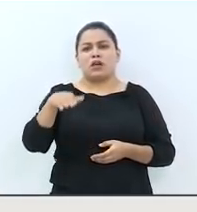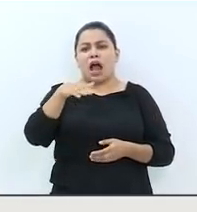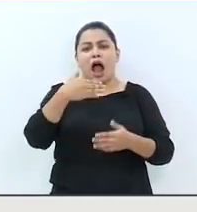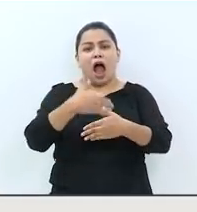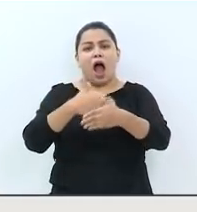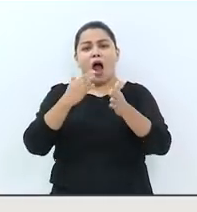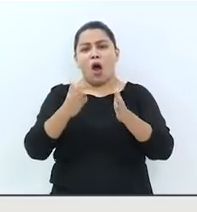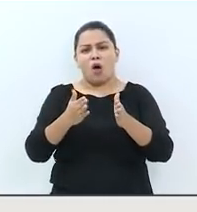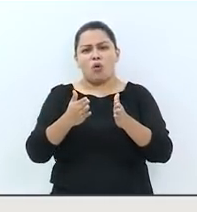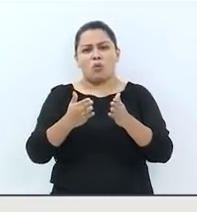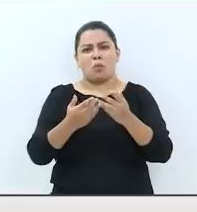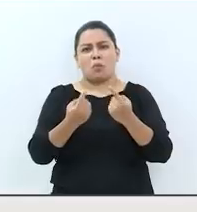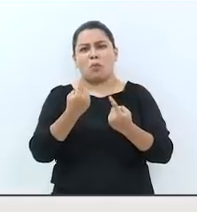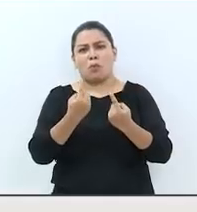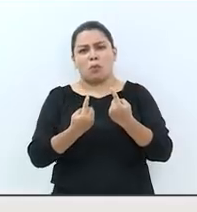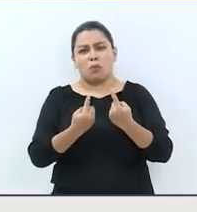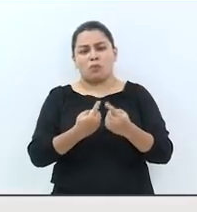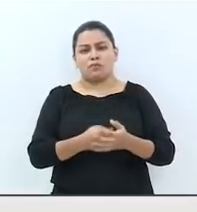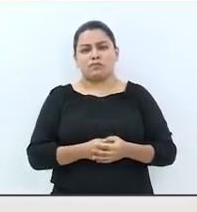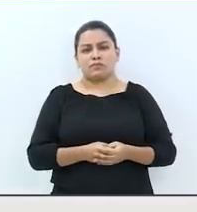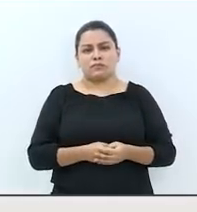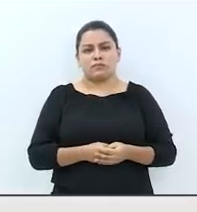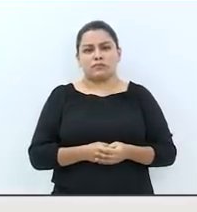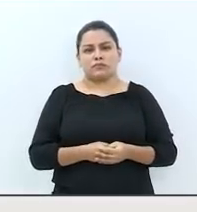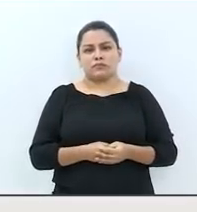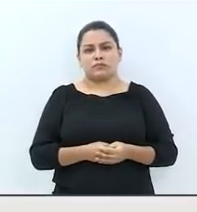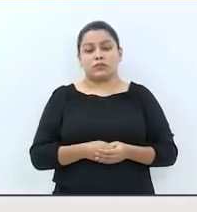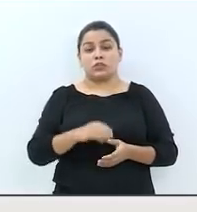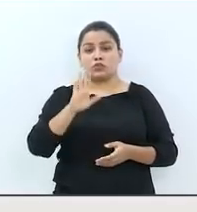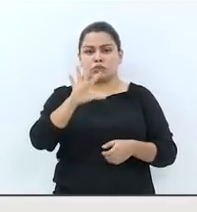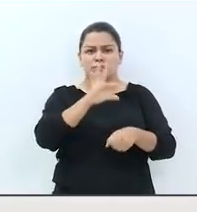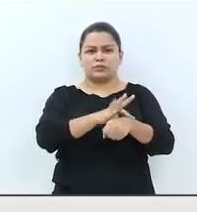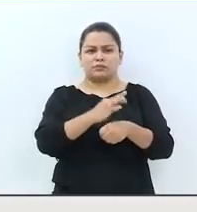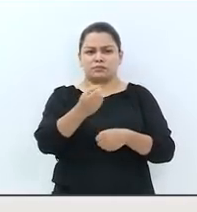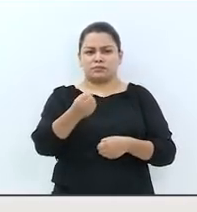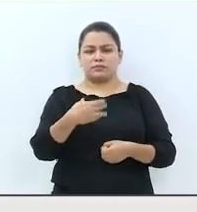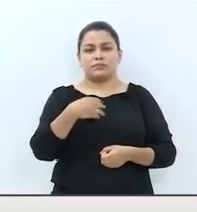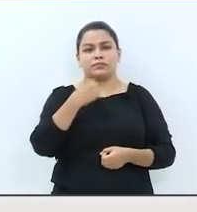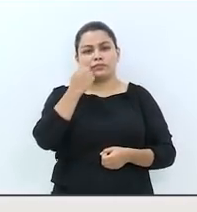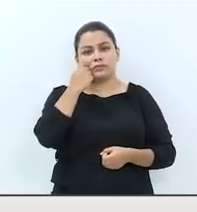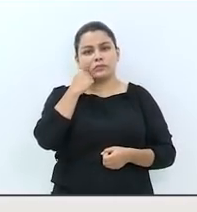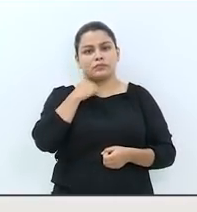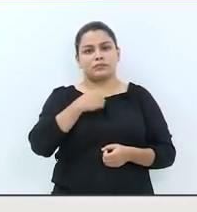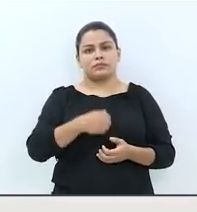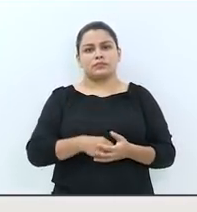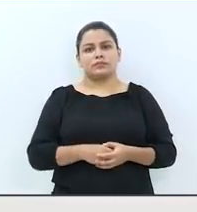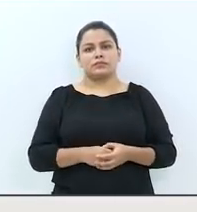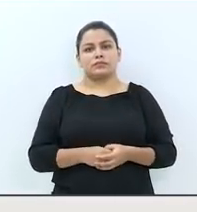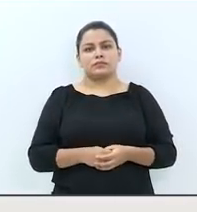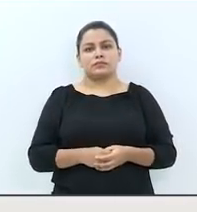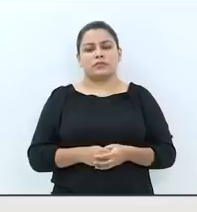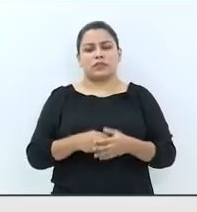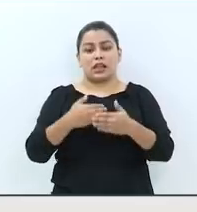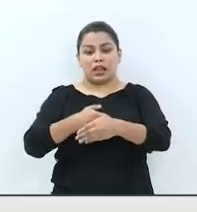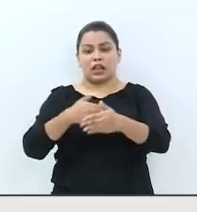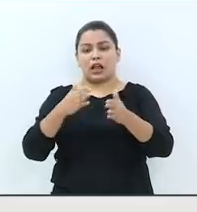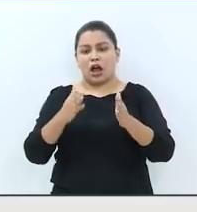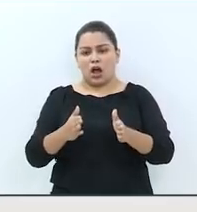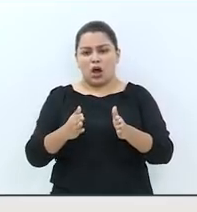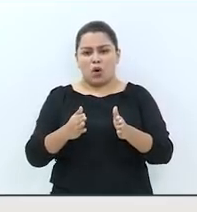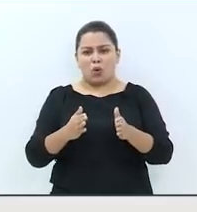clima de aula, que es uno de los componentes de The Class. ¿A qué le suena de su experiencia? Bueno, el clima de aula